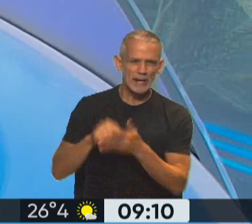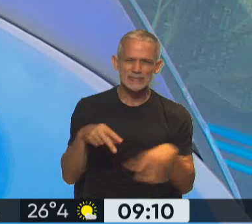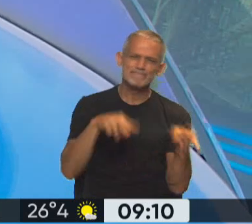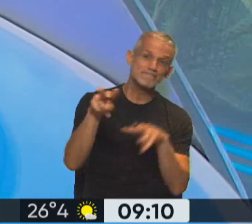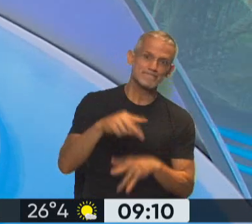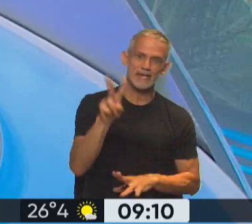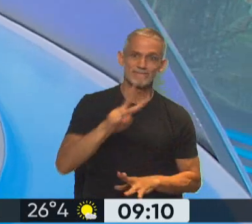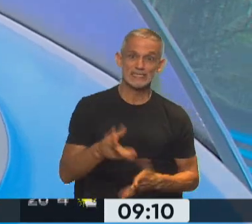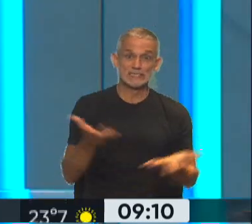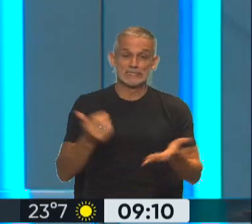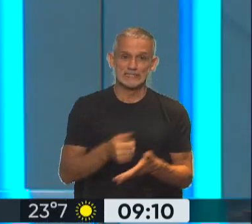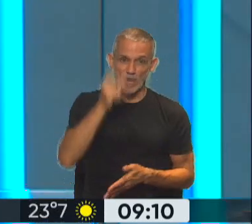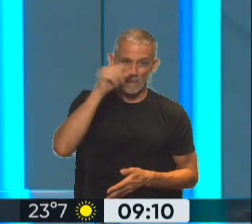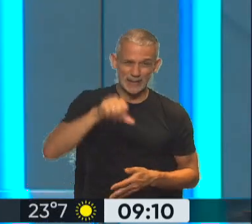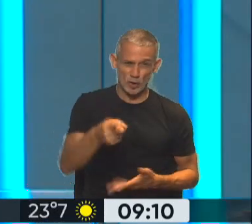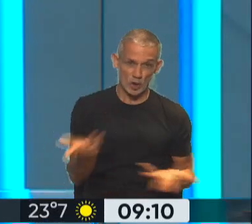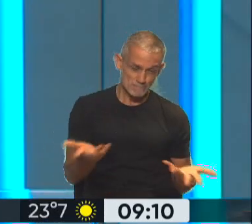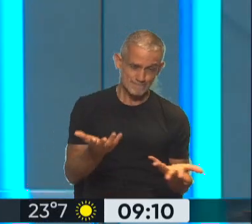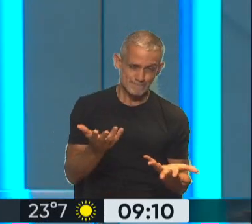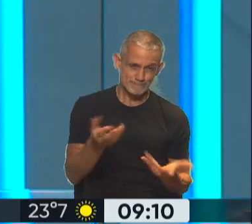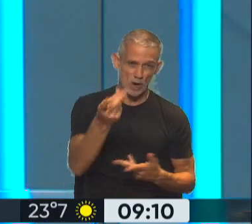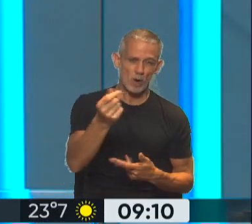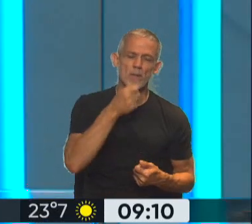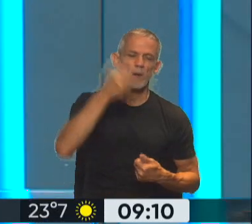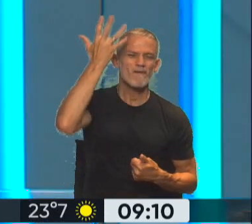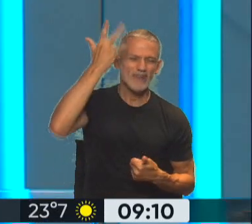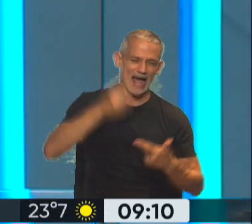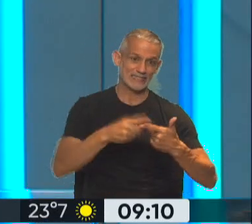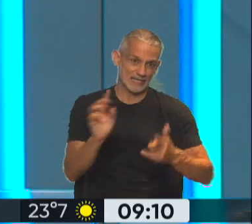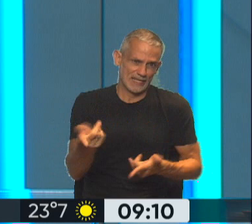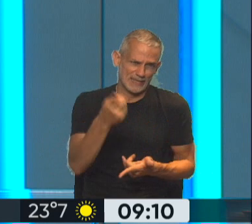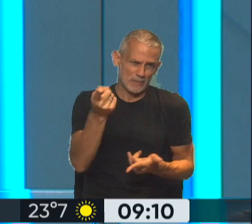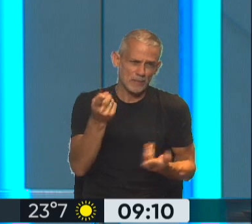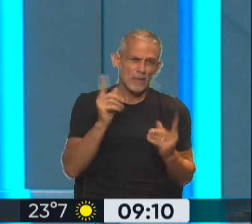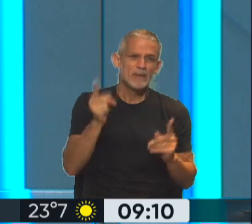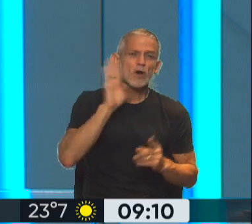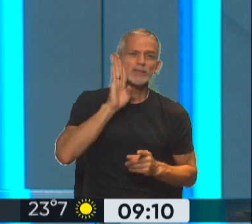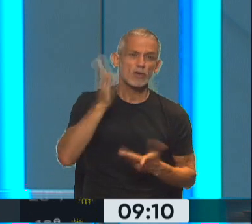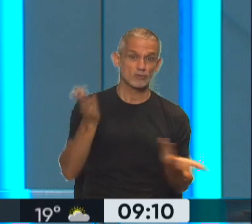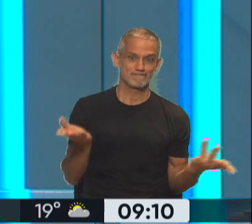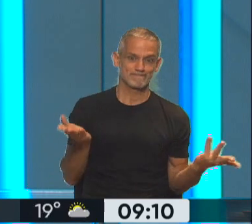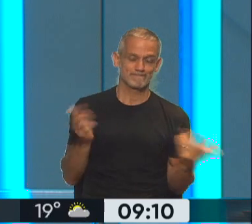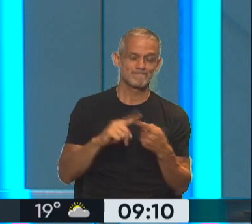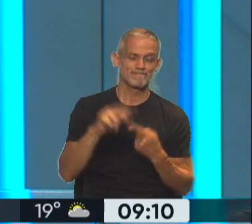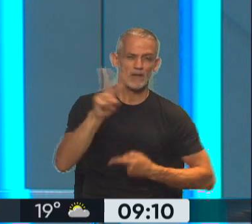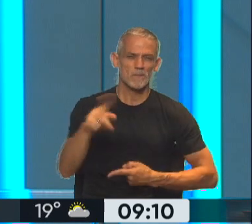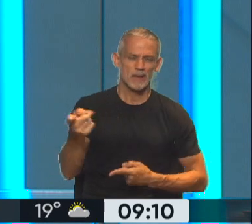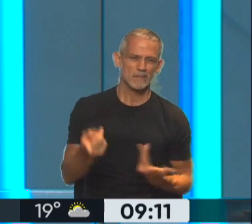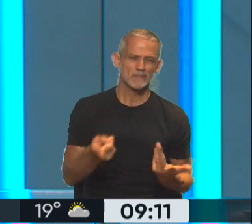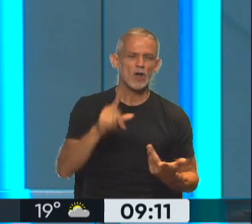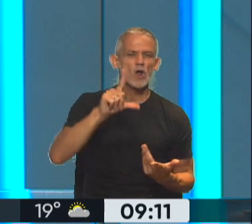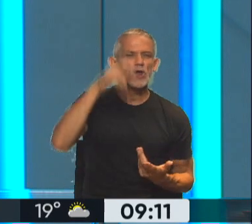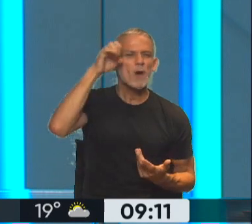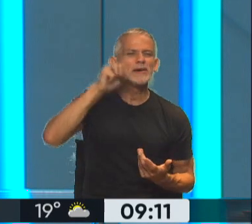miran no a Venezuela con especial atención es el caso de Francia incluso es el caso de los propios Estados Unidos lo decía López Murphy